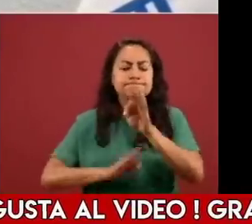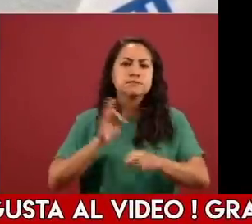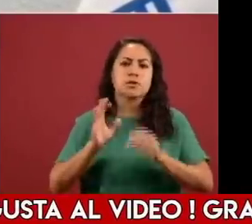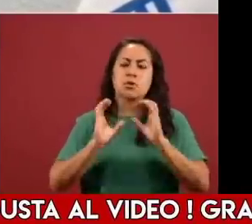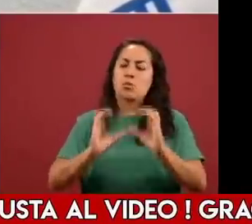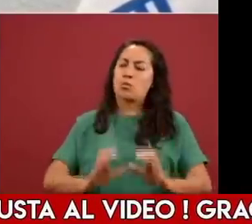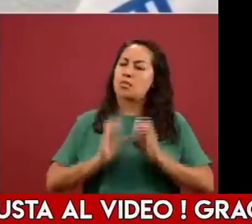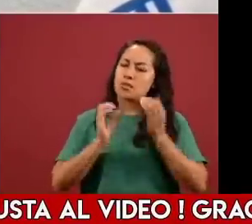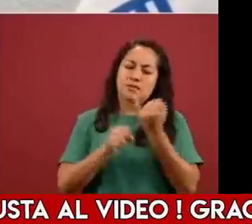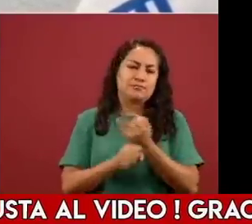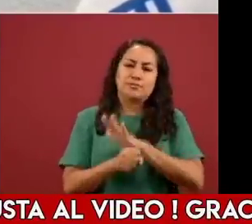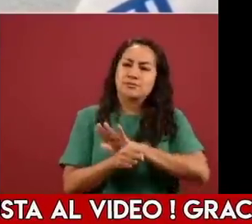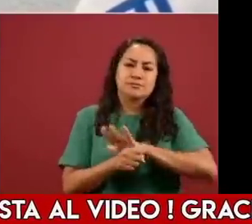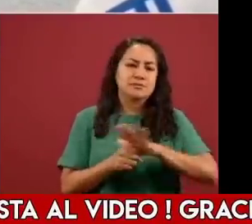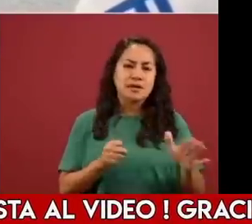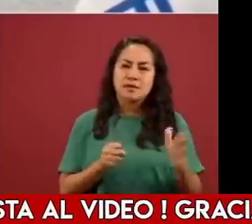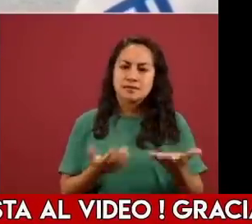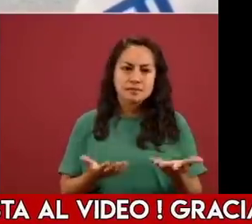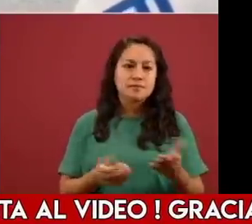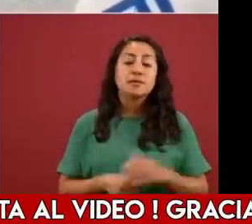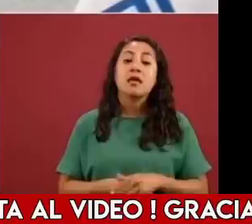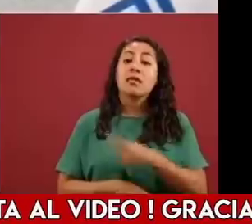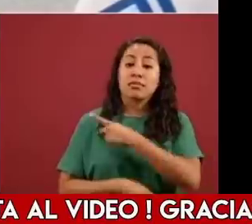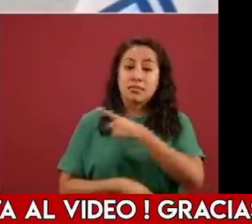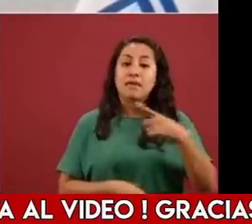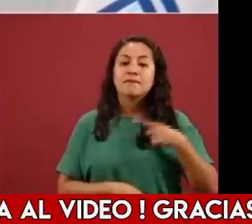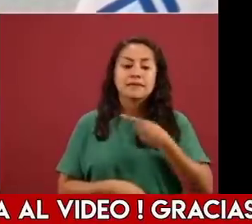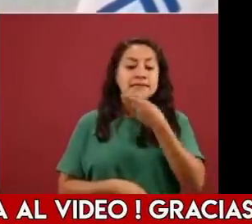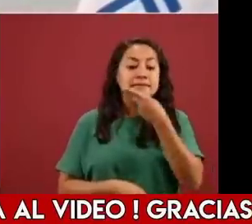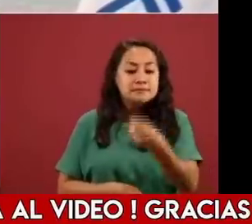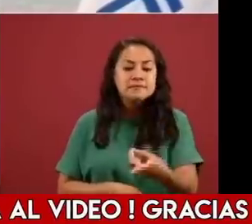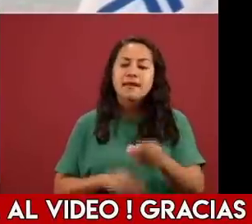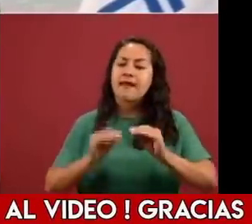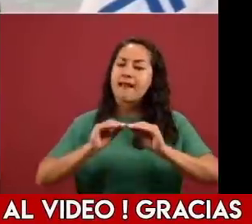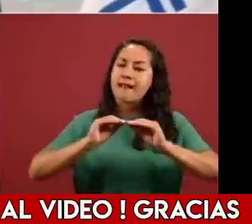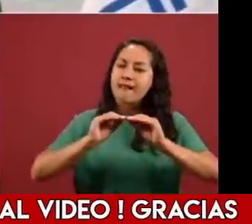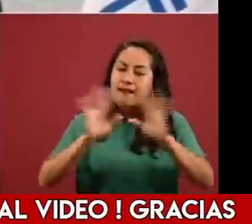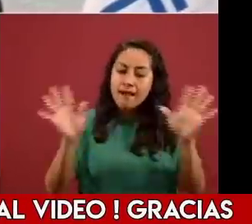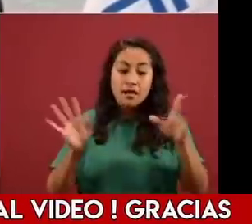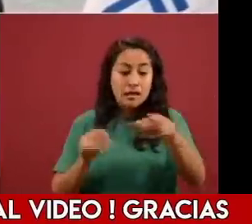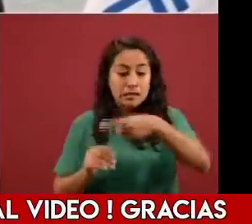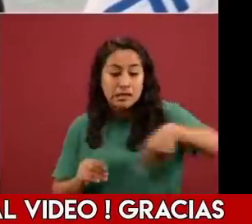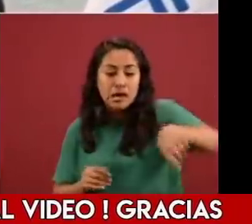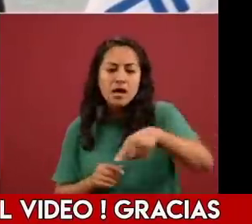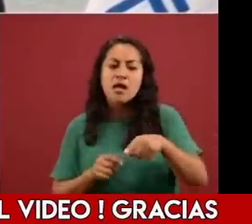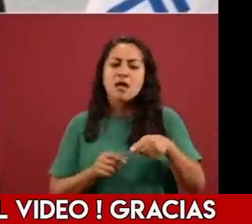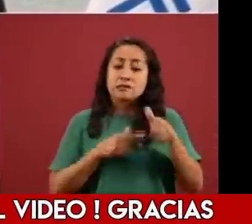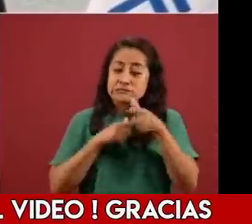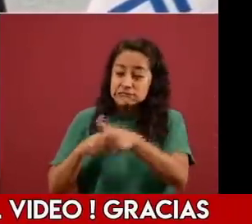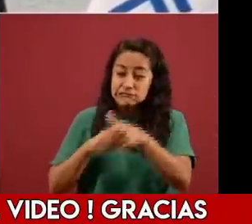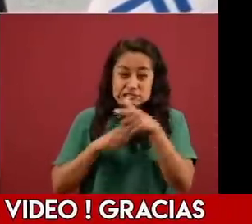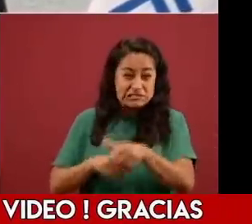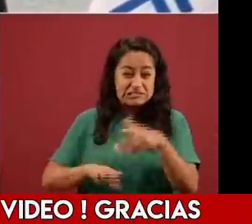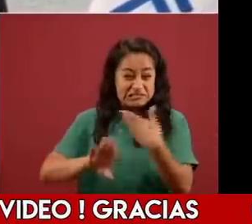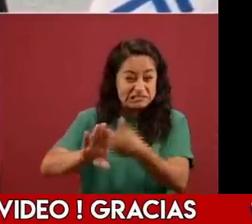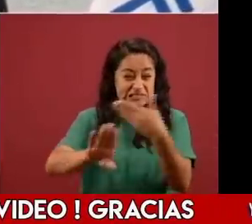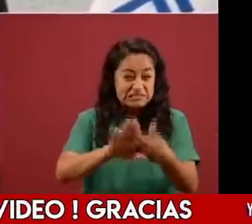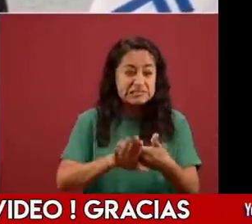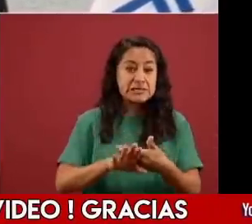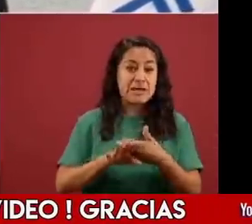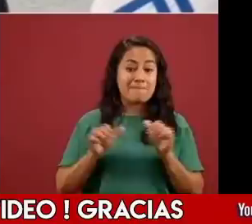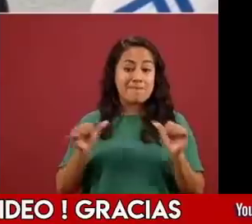quiero dejar claro que no habrá impunidad ni tolerancia alguna para este tipo de actos la